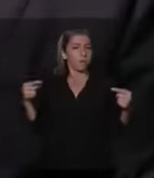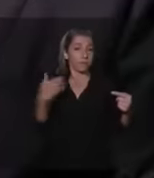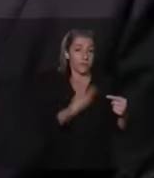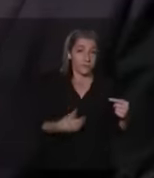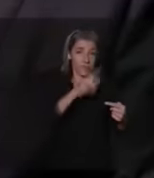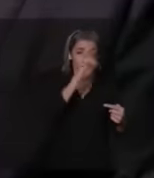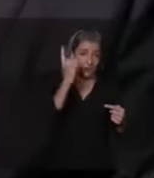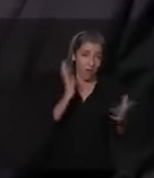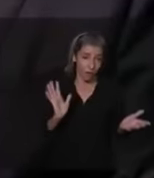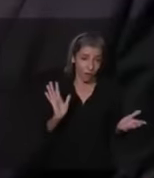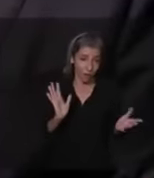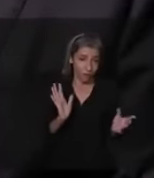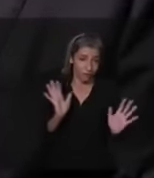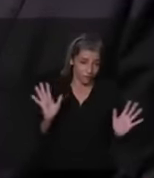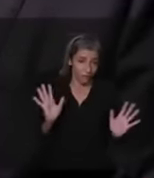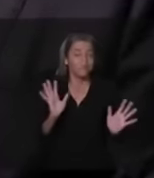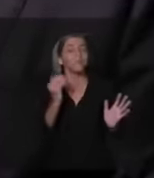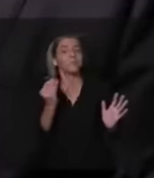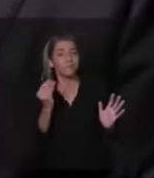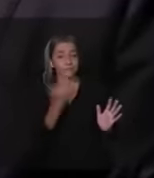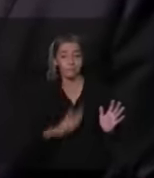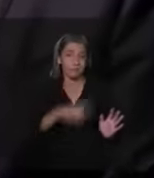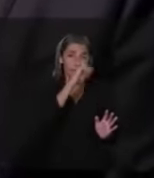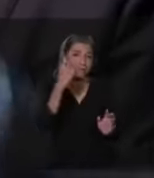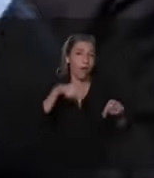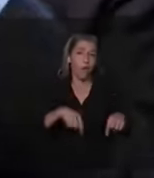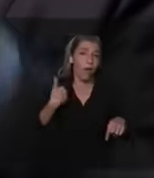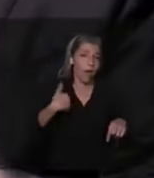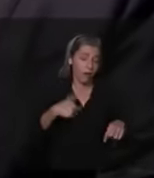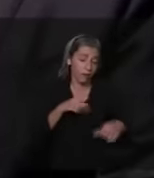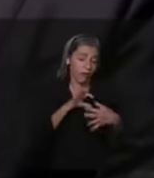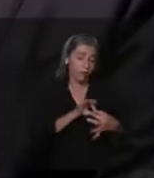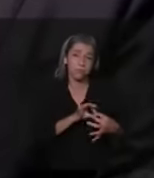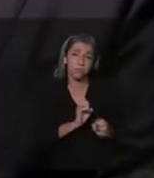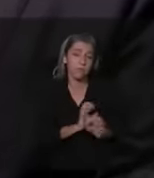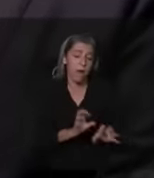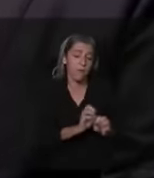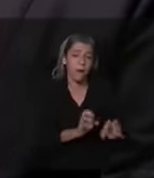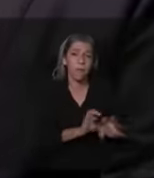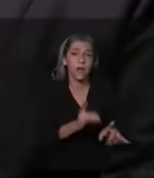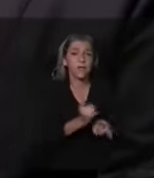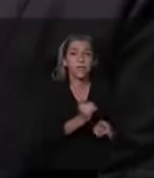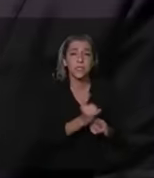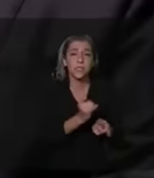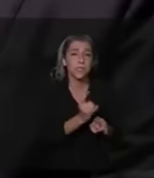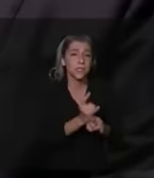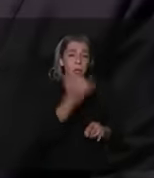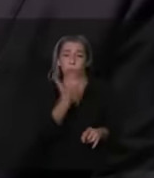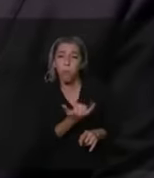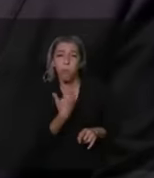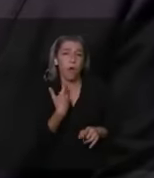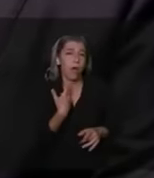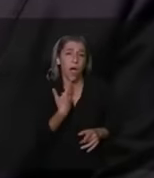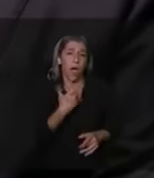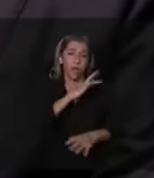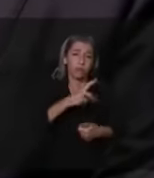todo lo que hace el Estado lo hace mal, y por eso el país es un baño de sangre. Ese baño de sangre comenzó de manera muchísimo más